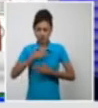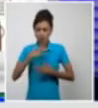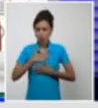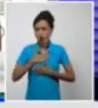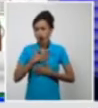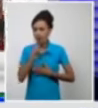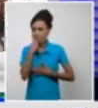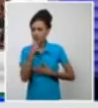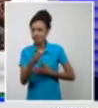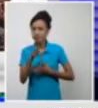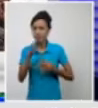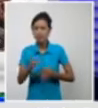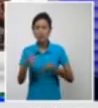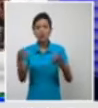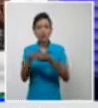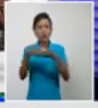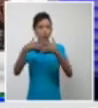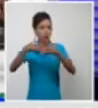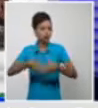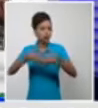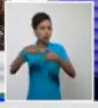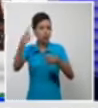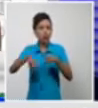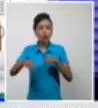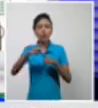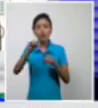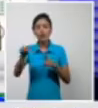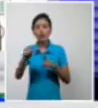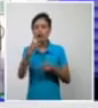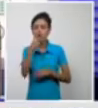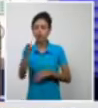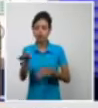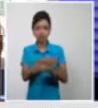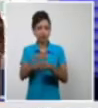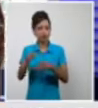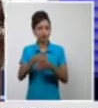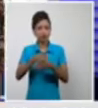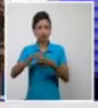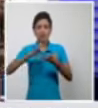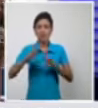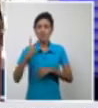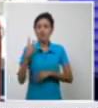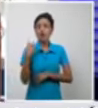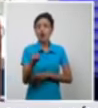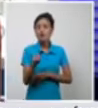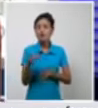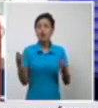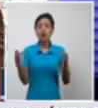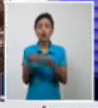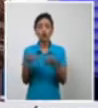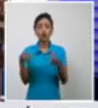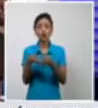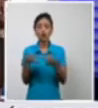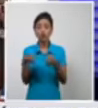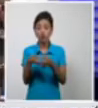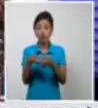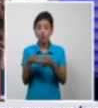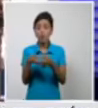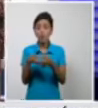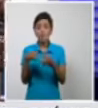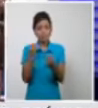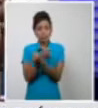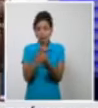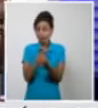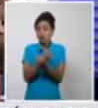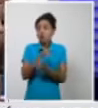las cooperativas, el tema de la atención a las diferentes formas de violencia, a los grupos en condiciones de vulnerabilidad.